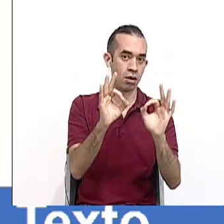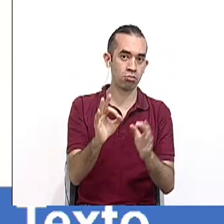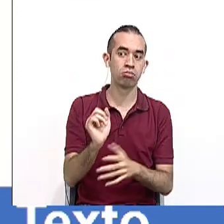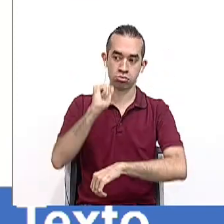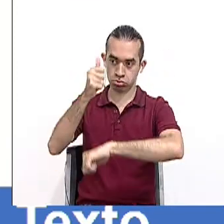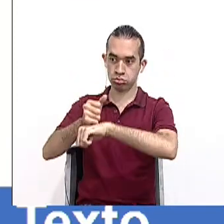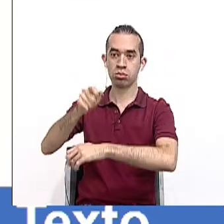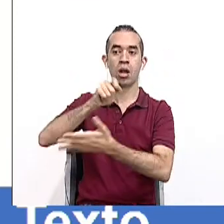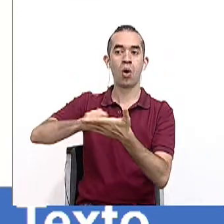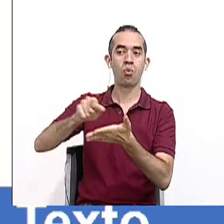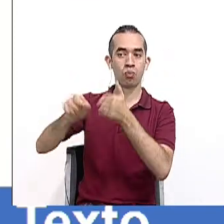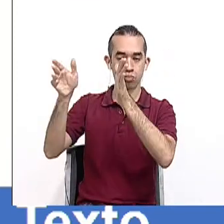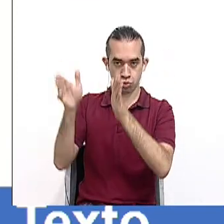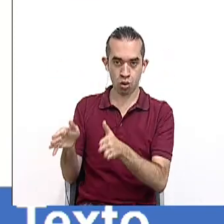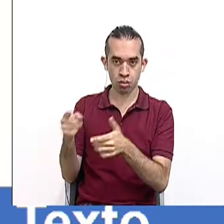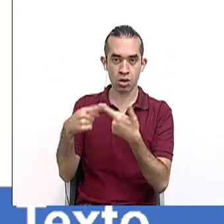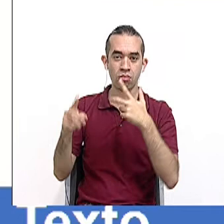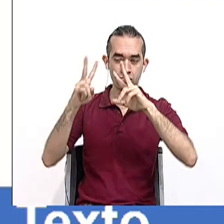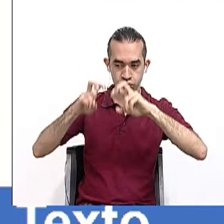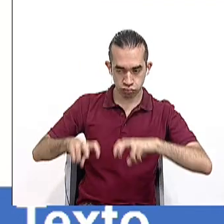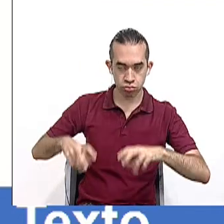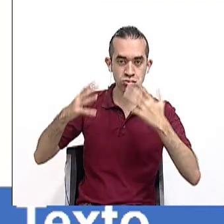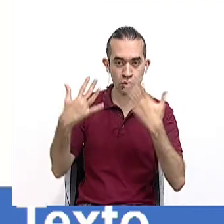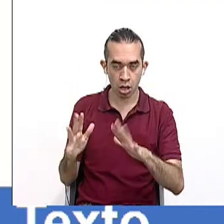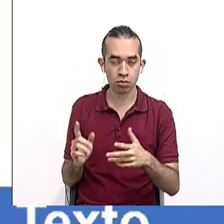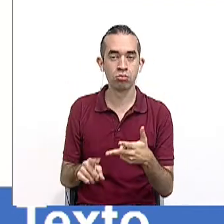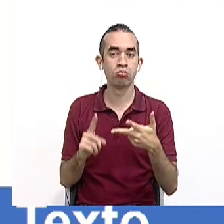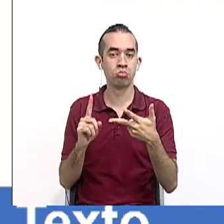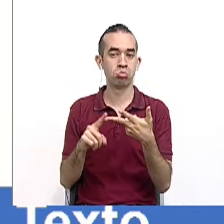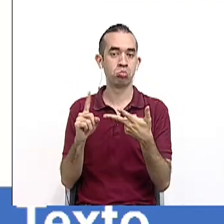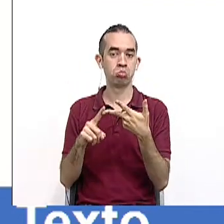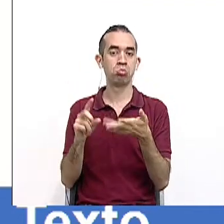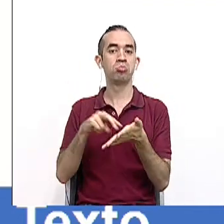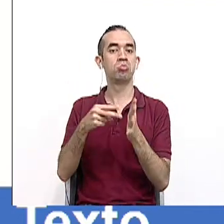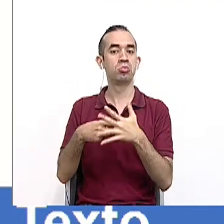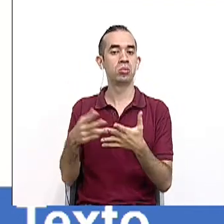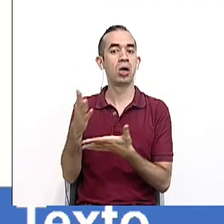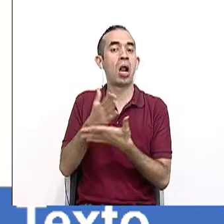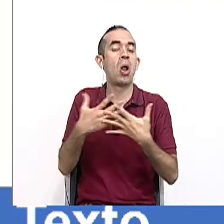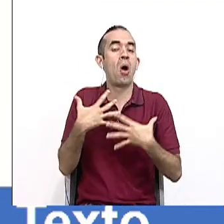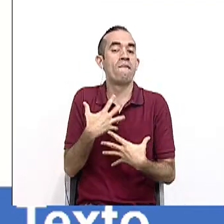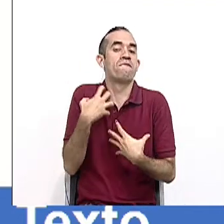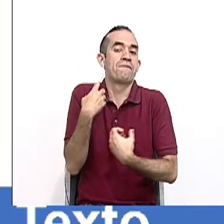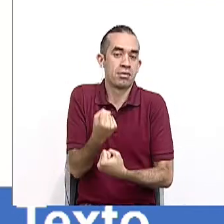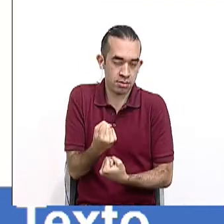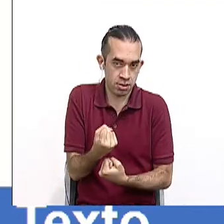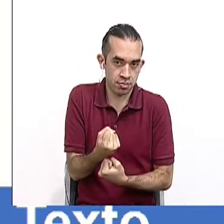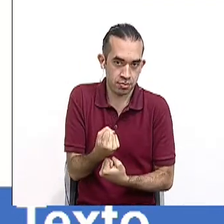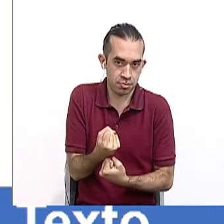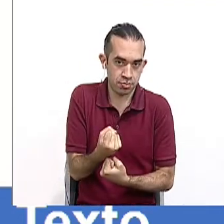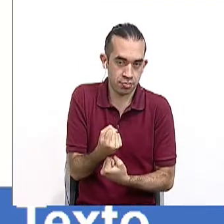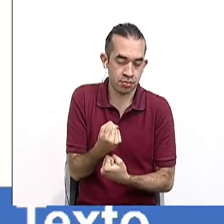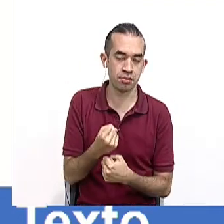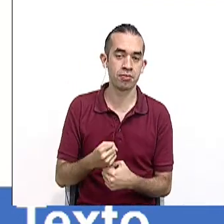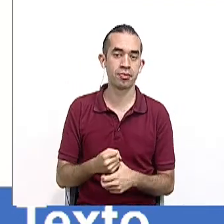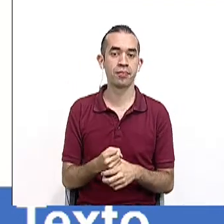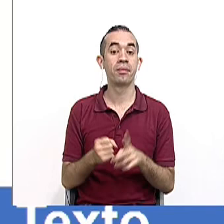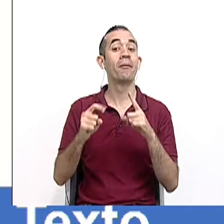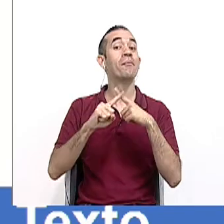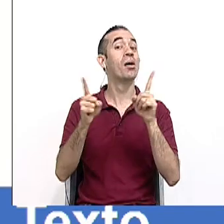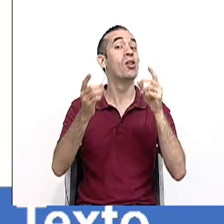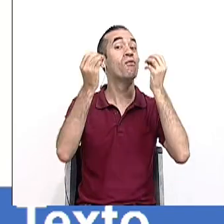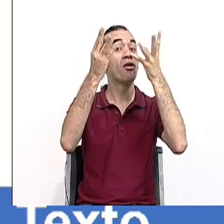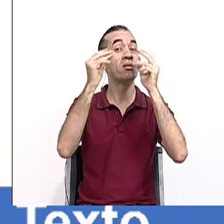autor, han sido revisados y podemos tener cierta confianza. Pero cuando buscamos información